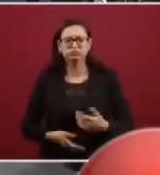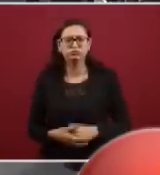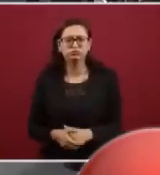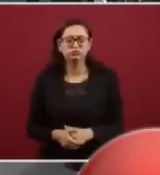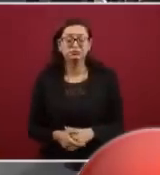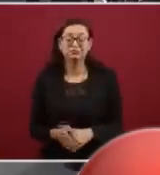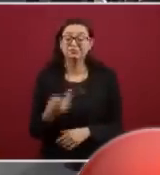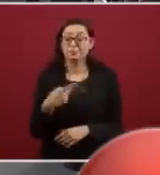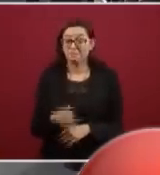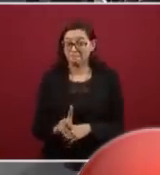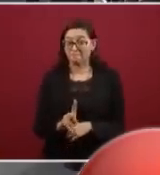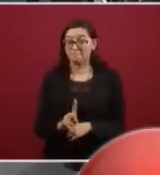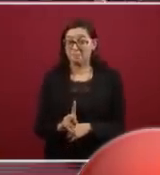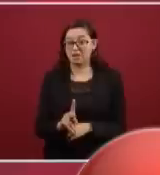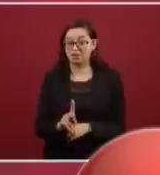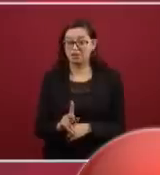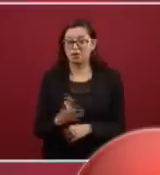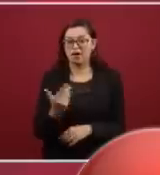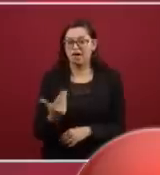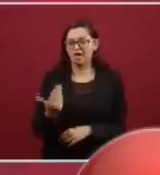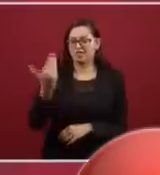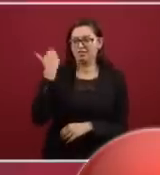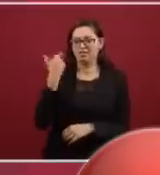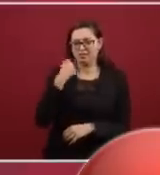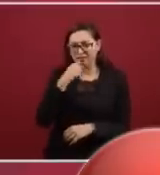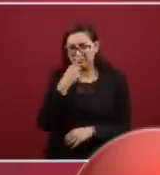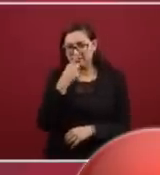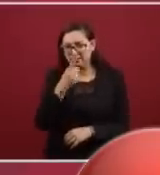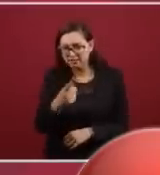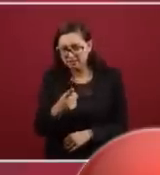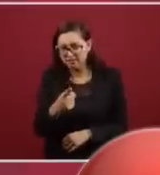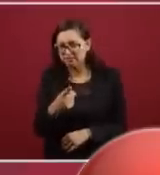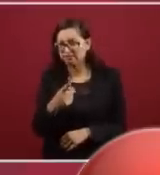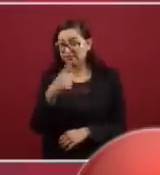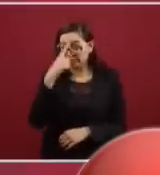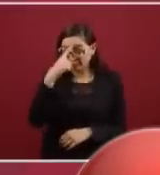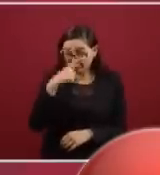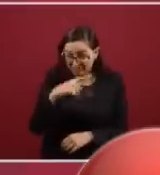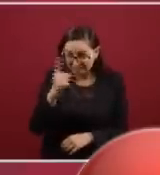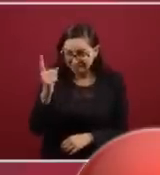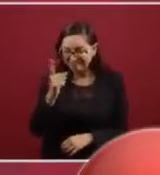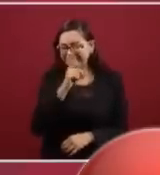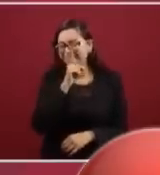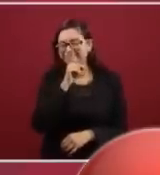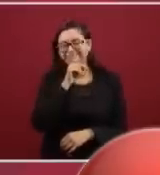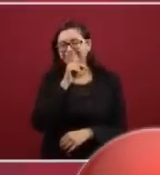Pero sí, les decía yo la vez pasada, no es fácil